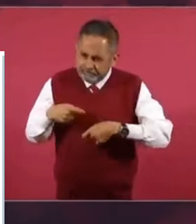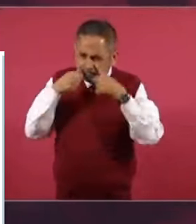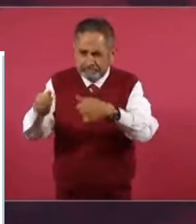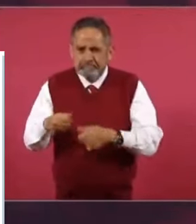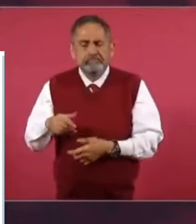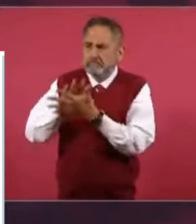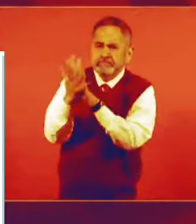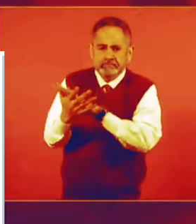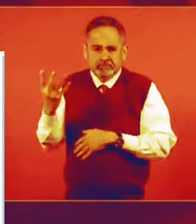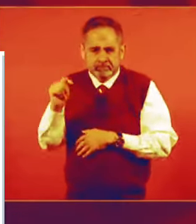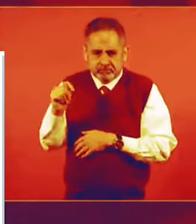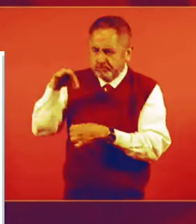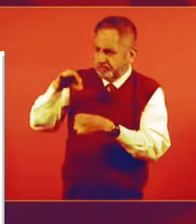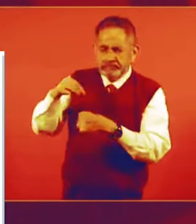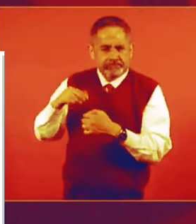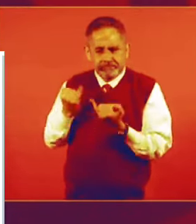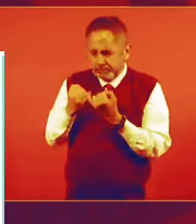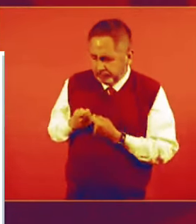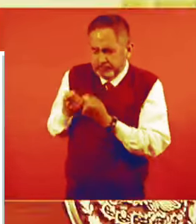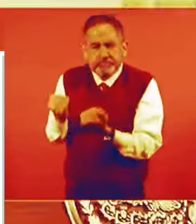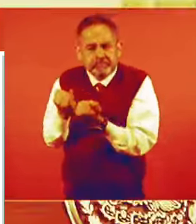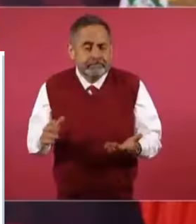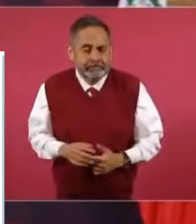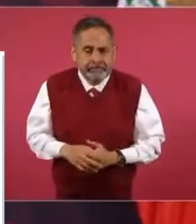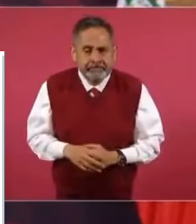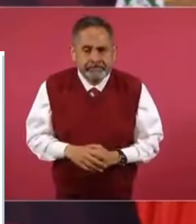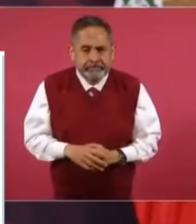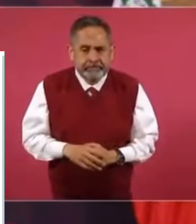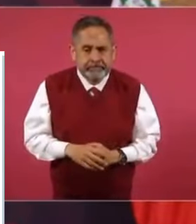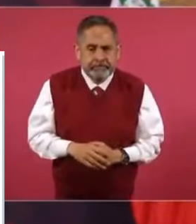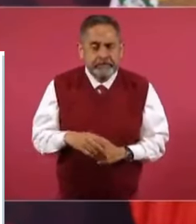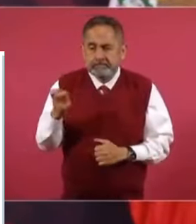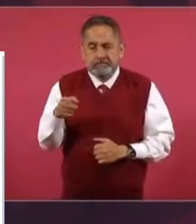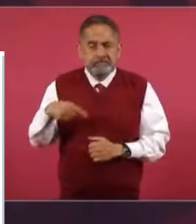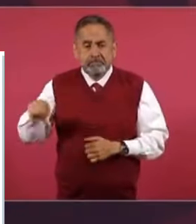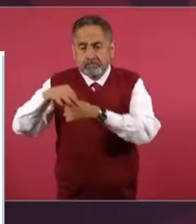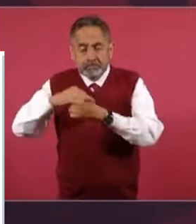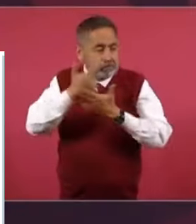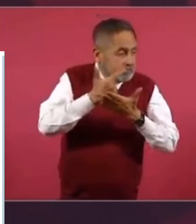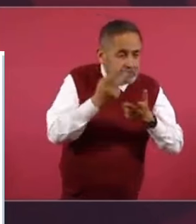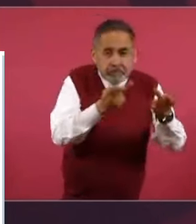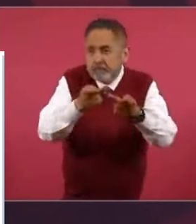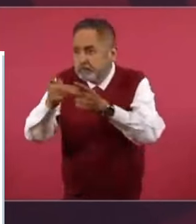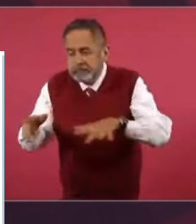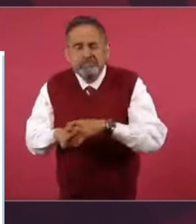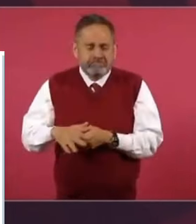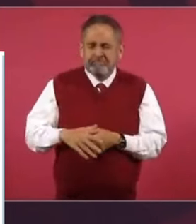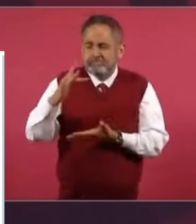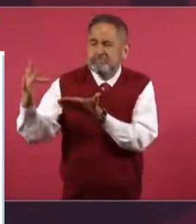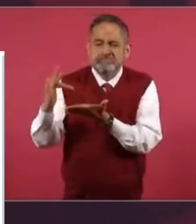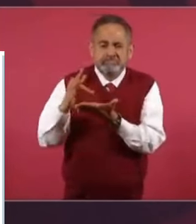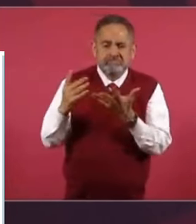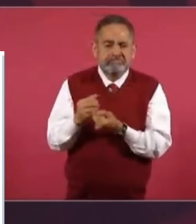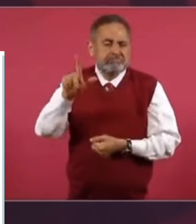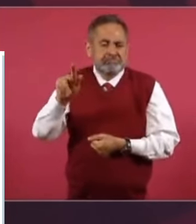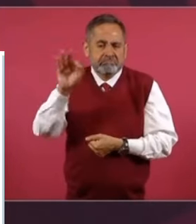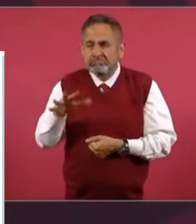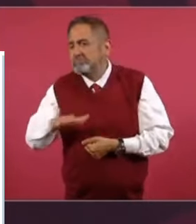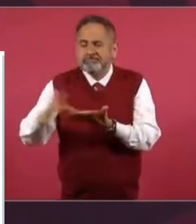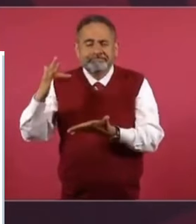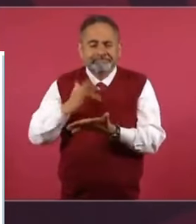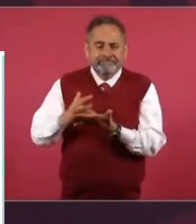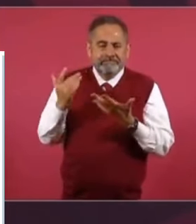para que continúe la transformación, porque la gente está contenta. En todas las encuestas tenemos un apoyo de más del 70% de la